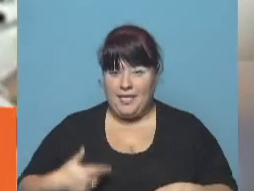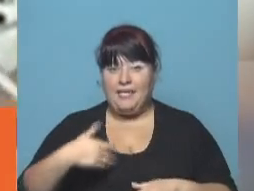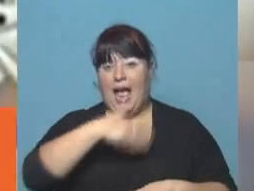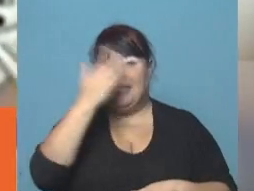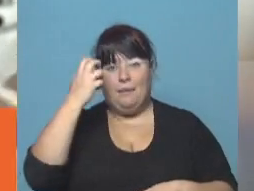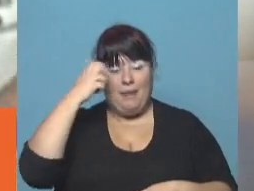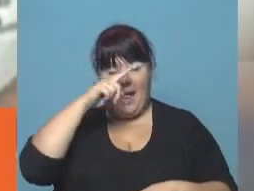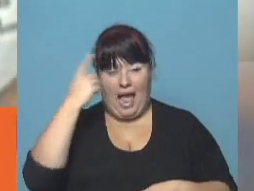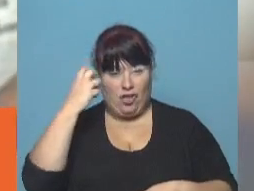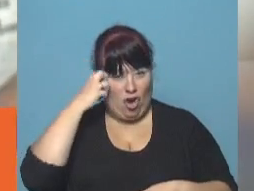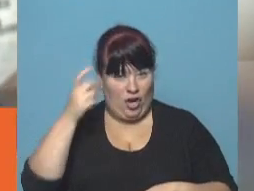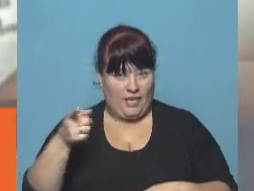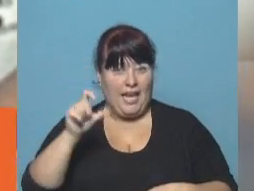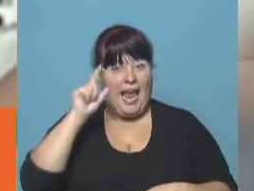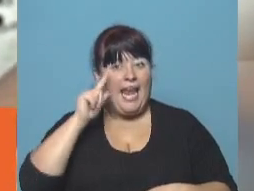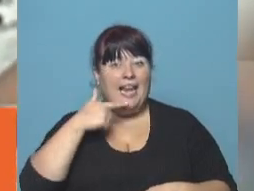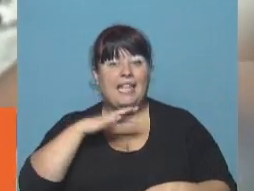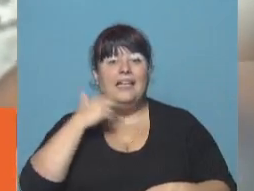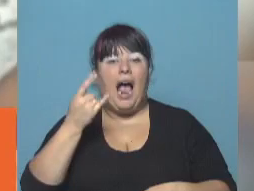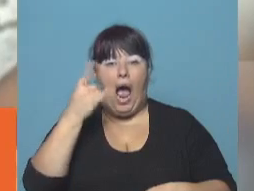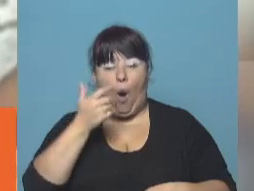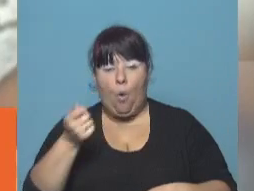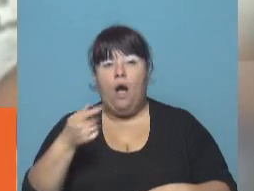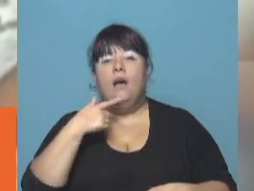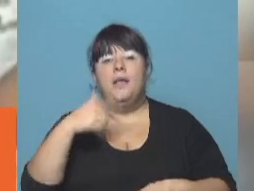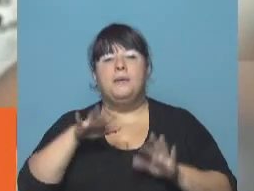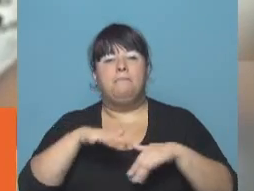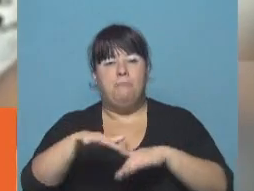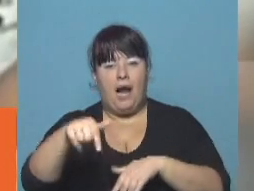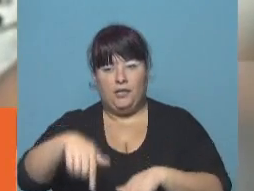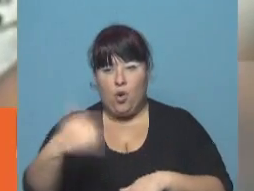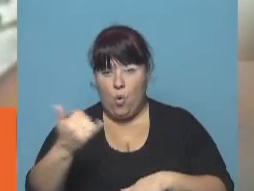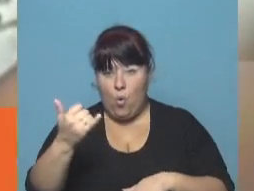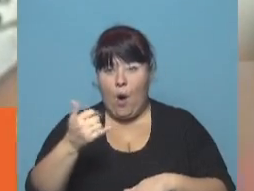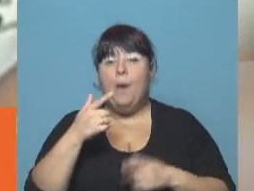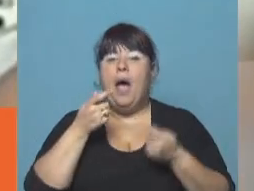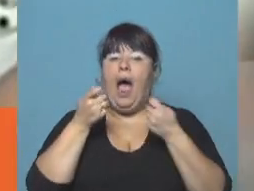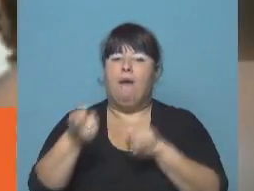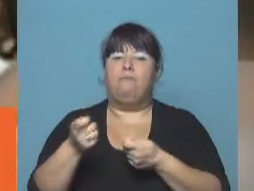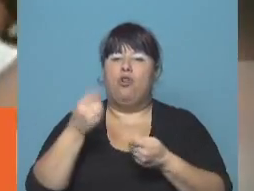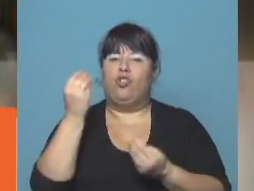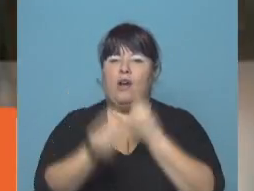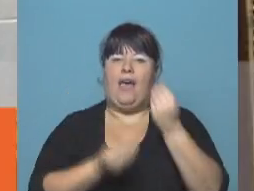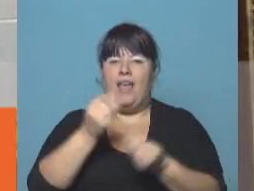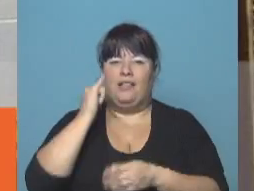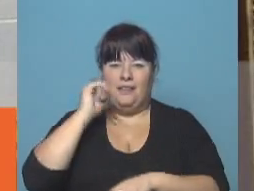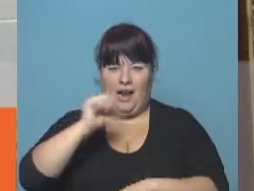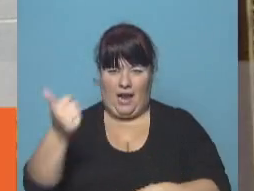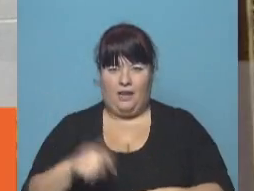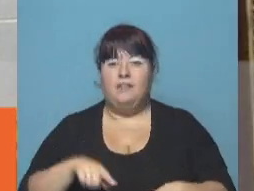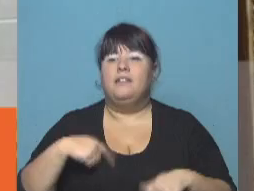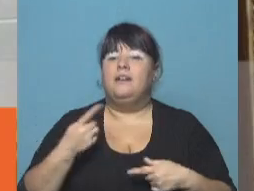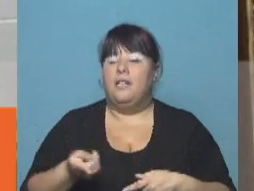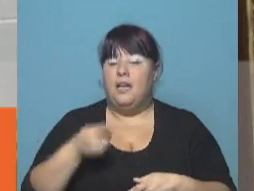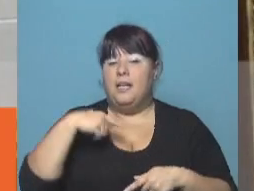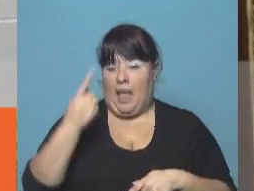Asamblea Nacional Constituyente, Elías Jagua, convocó a una marcha para este jueves para acompañar a los candidatos electos. ¿Qué van a hacer mañana?